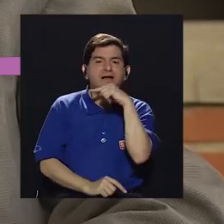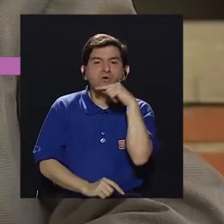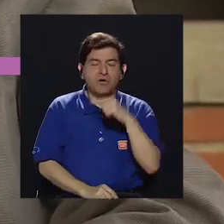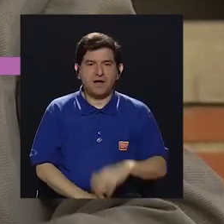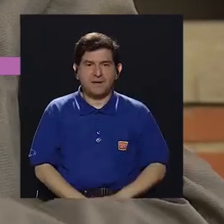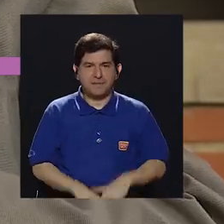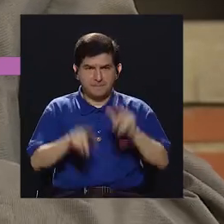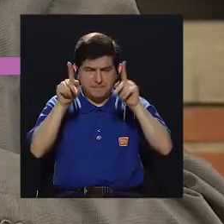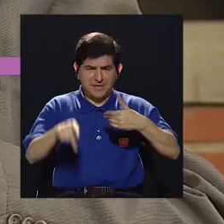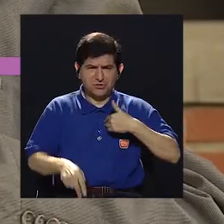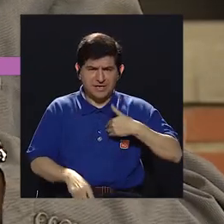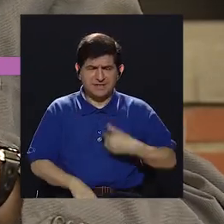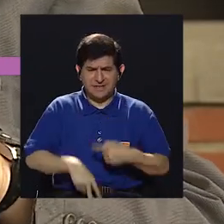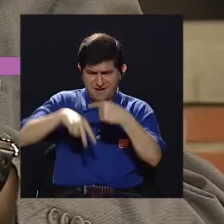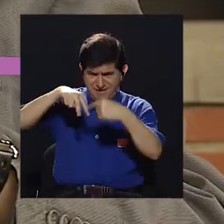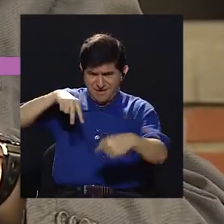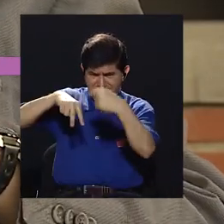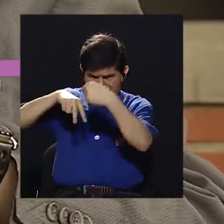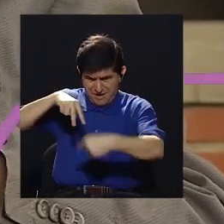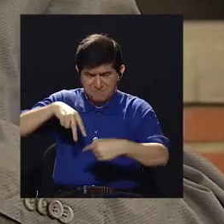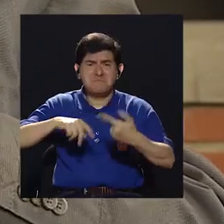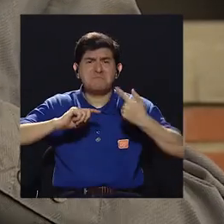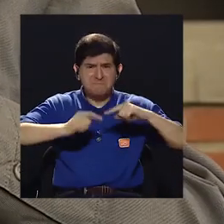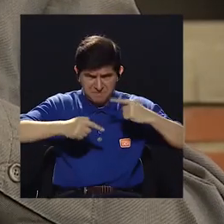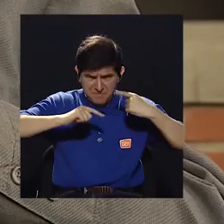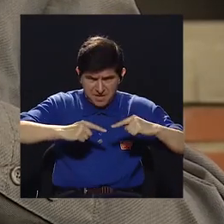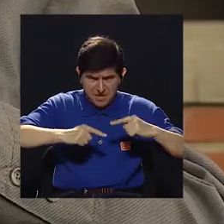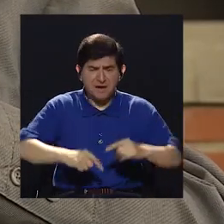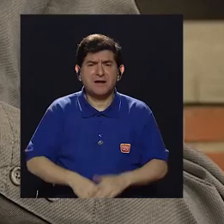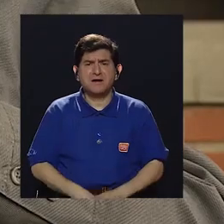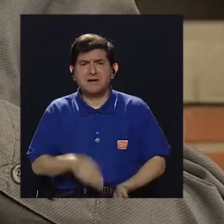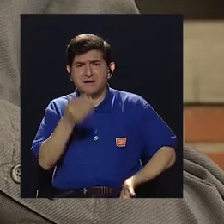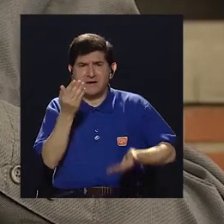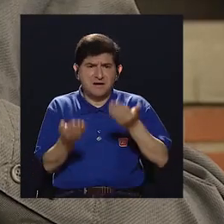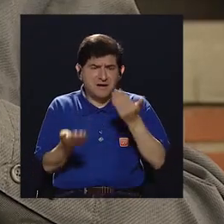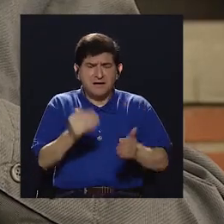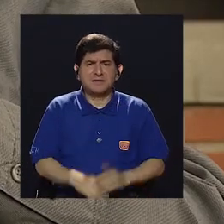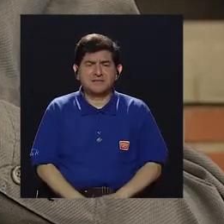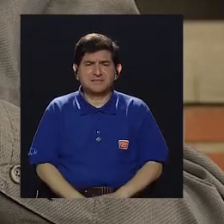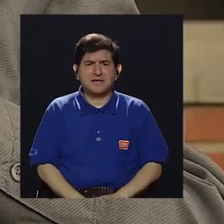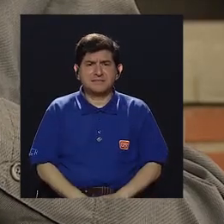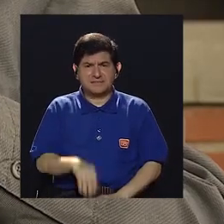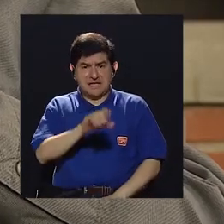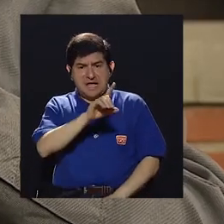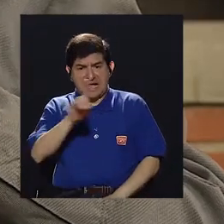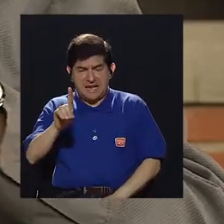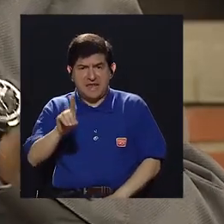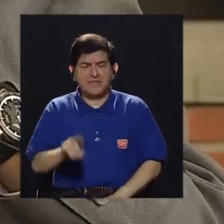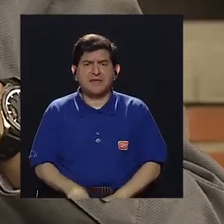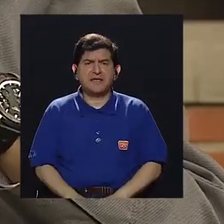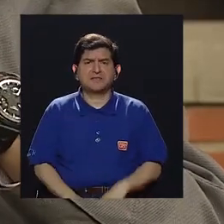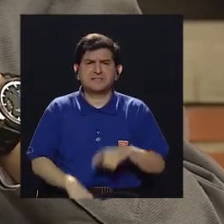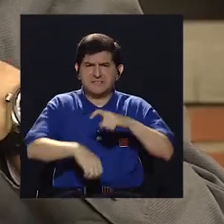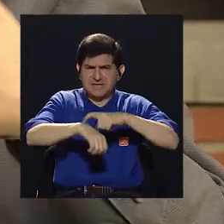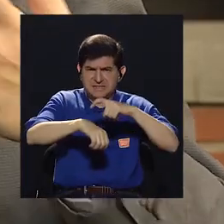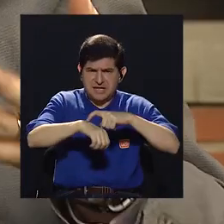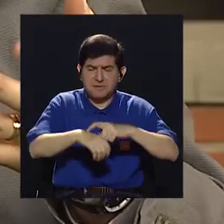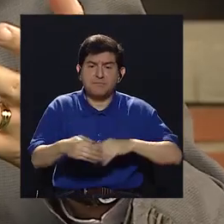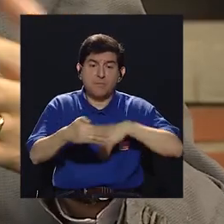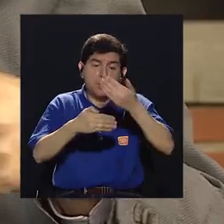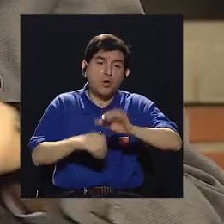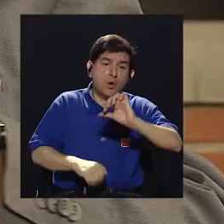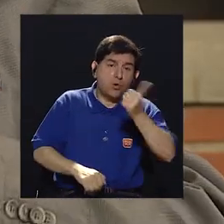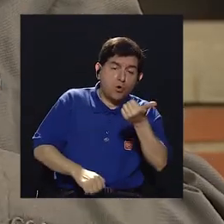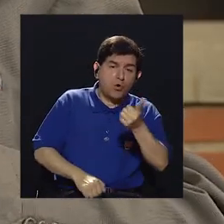Cuando un paciente tiene dolor en las dos extremidades o dolor ciático de una extremidad derecha que pasa unos tiempos y la